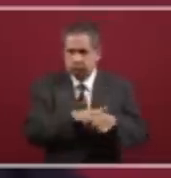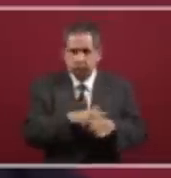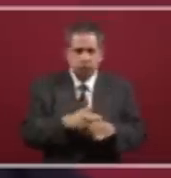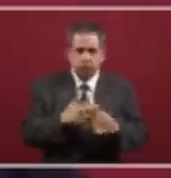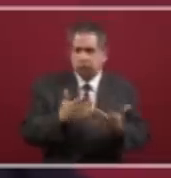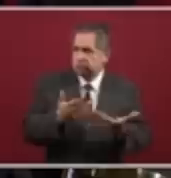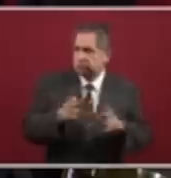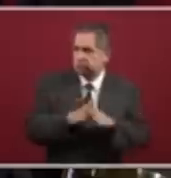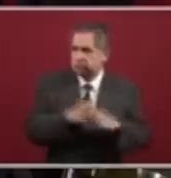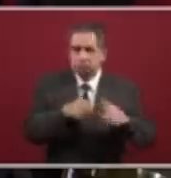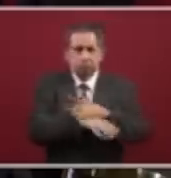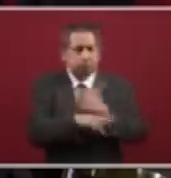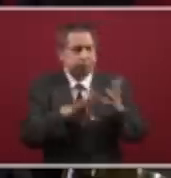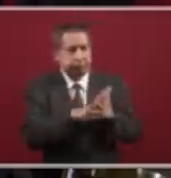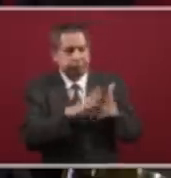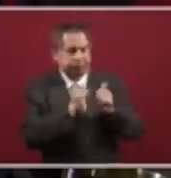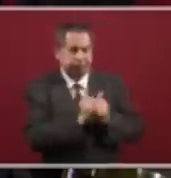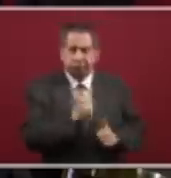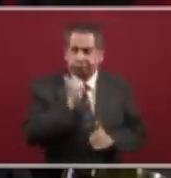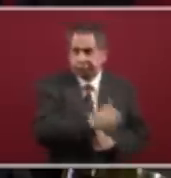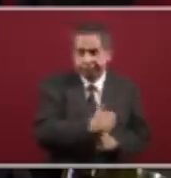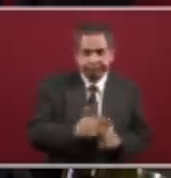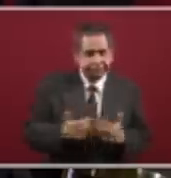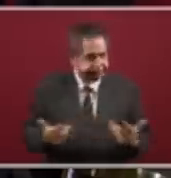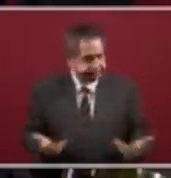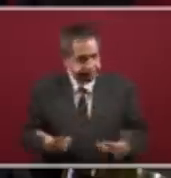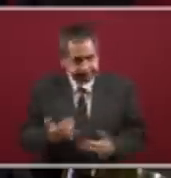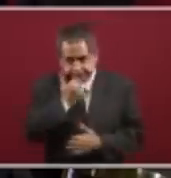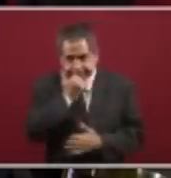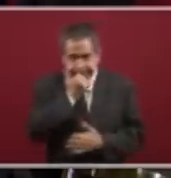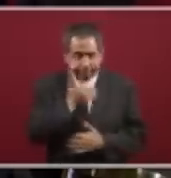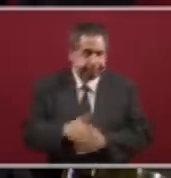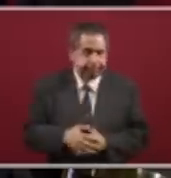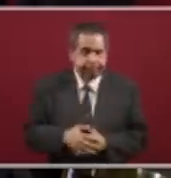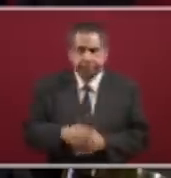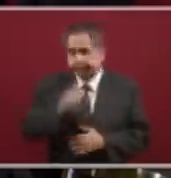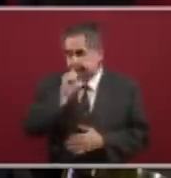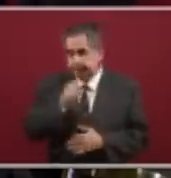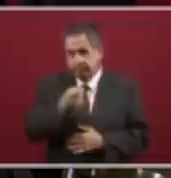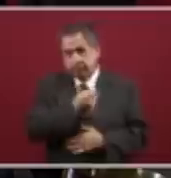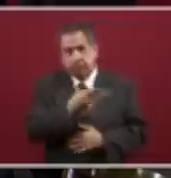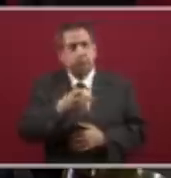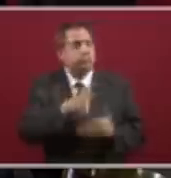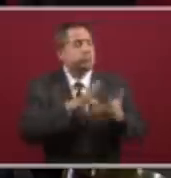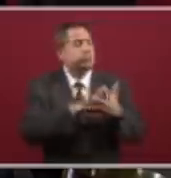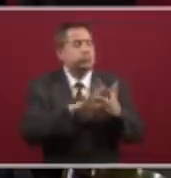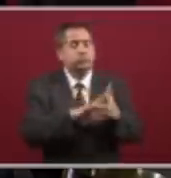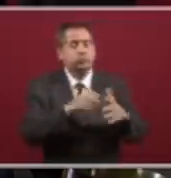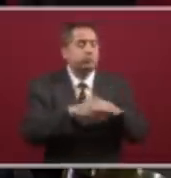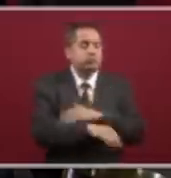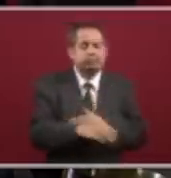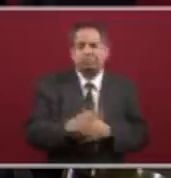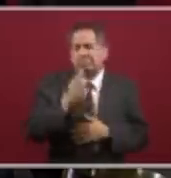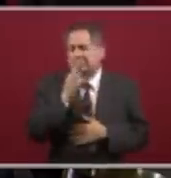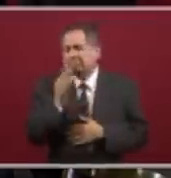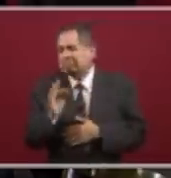hay también quienes están en la cárcel por delitos menores